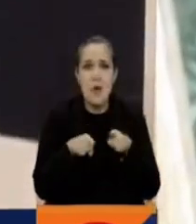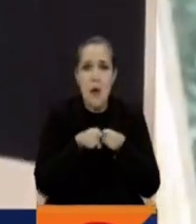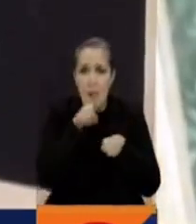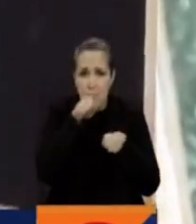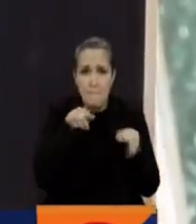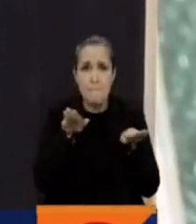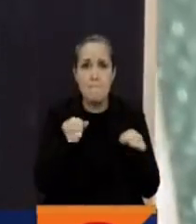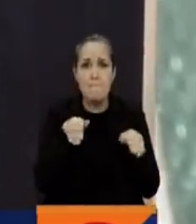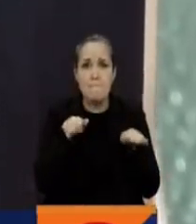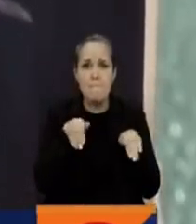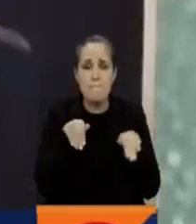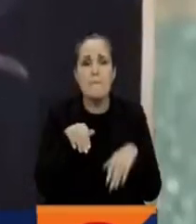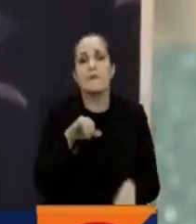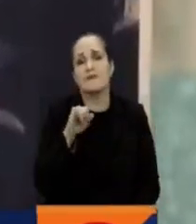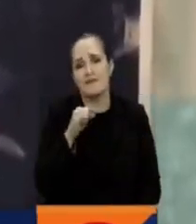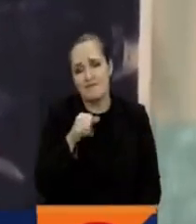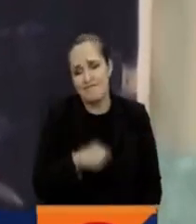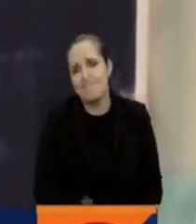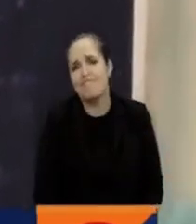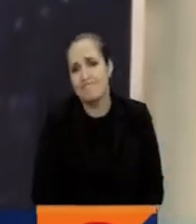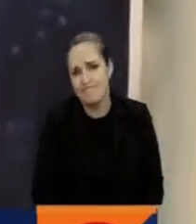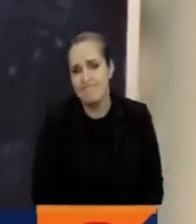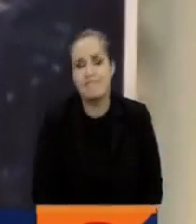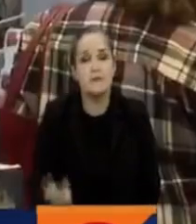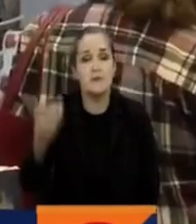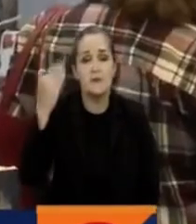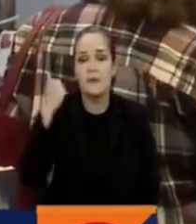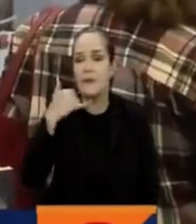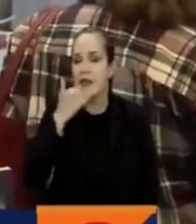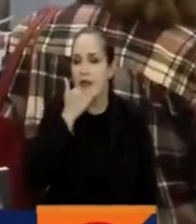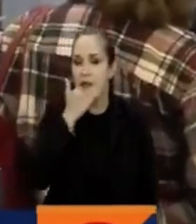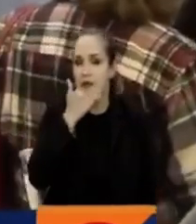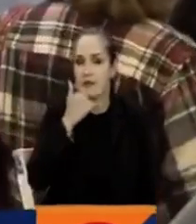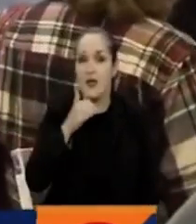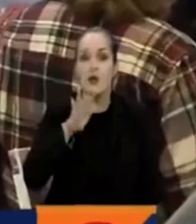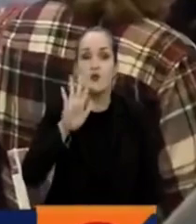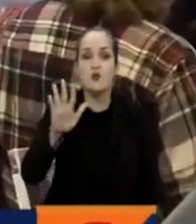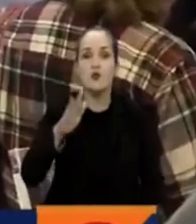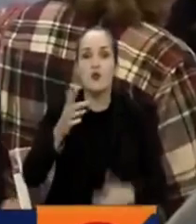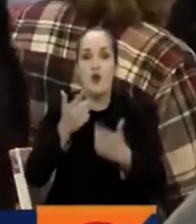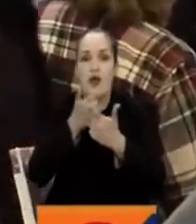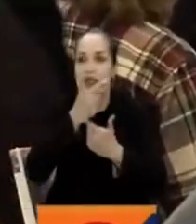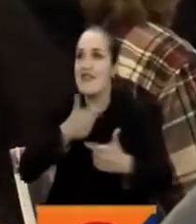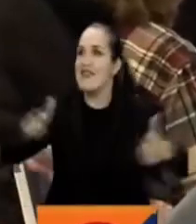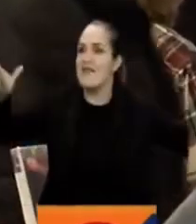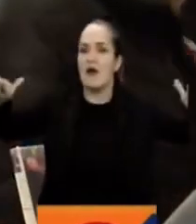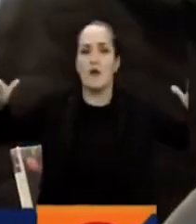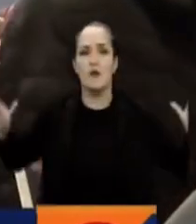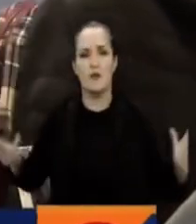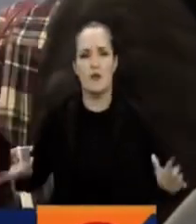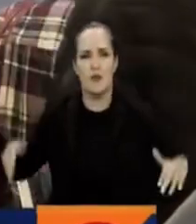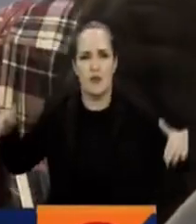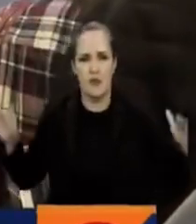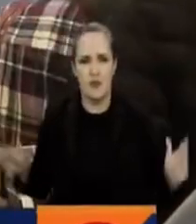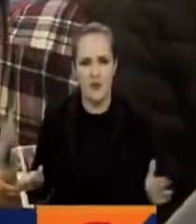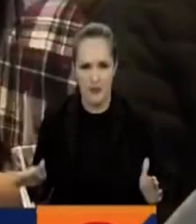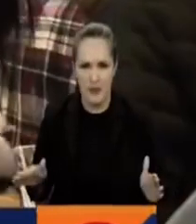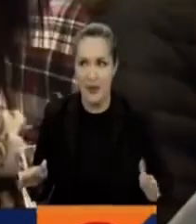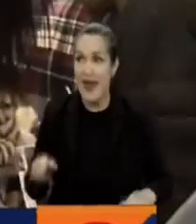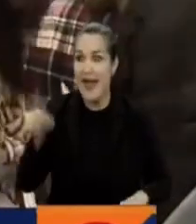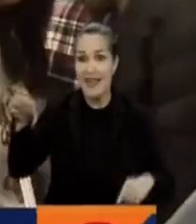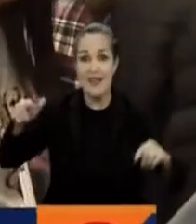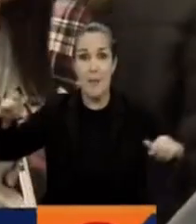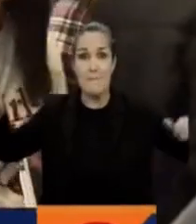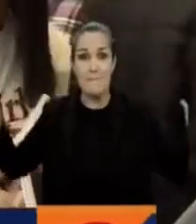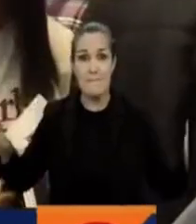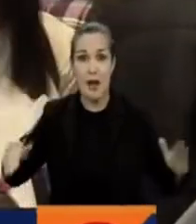Podría uno pensar que sí, la paloma es una imagen de libertad, entonces digamos que juego con la metáfora de que esa paloma que